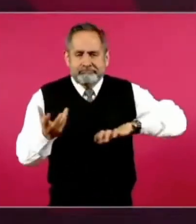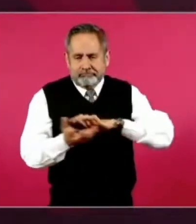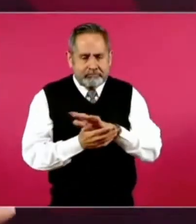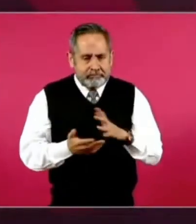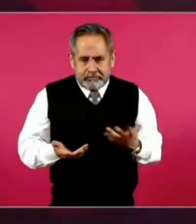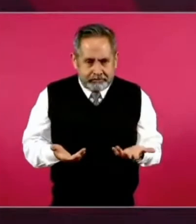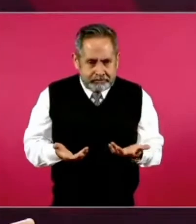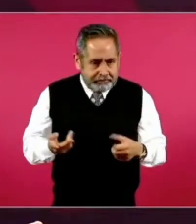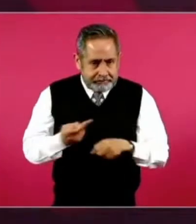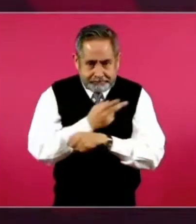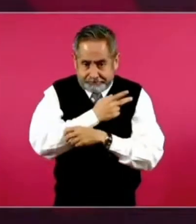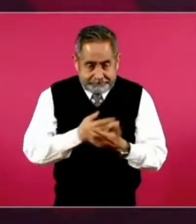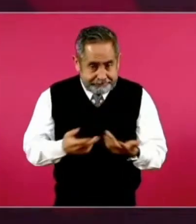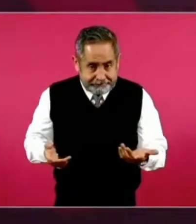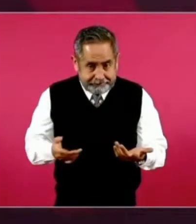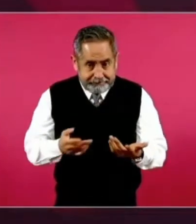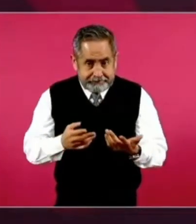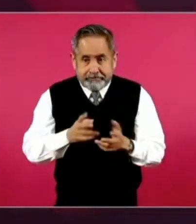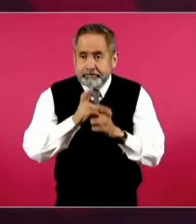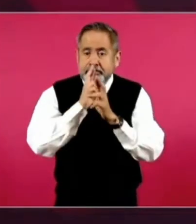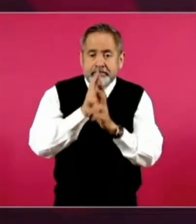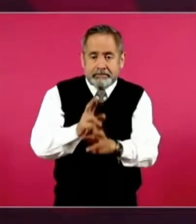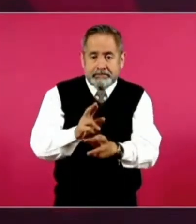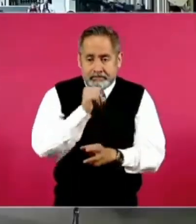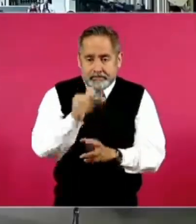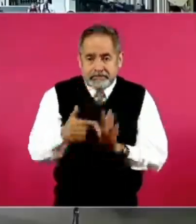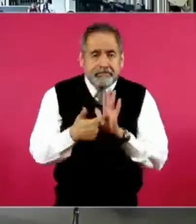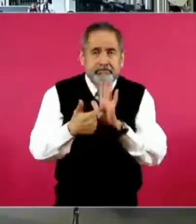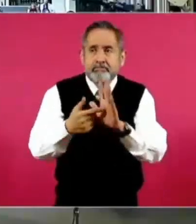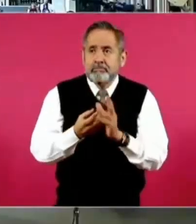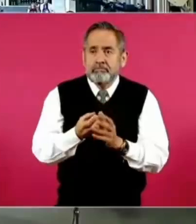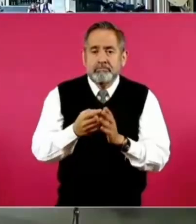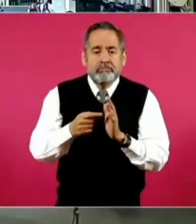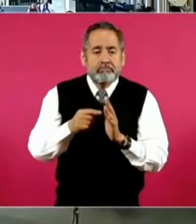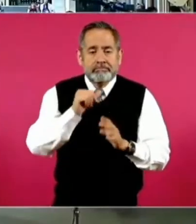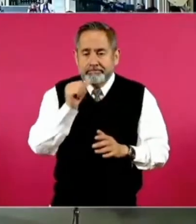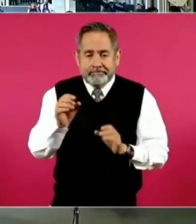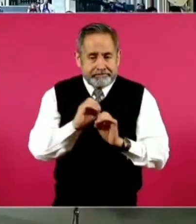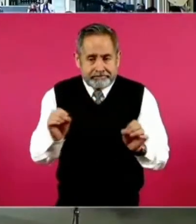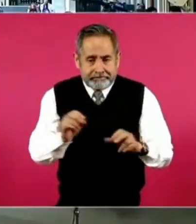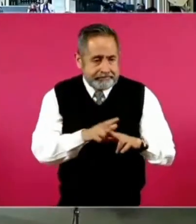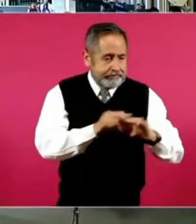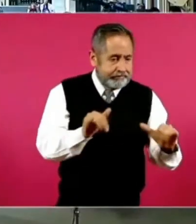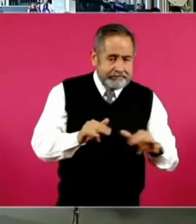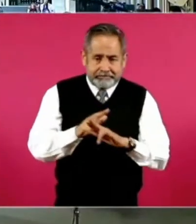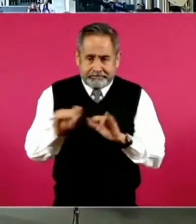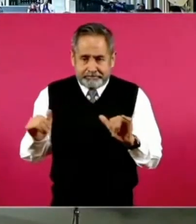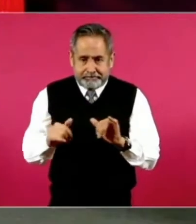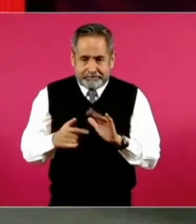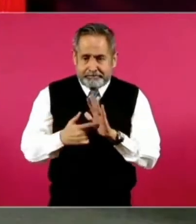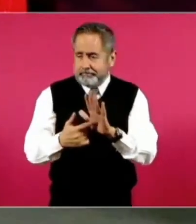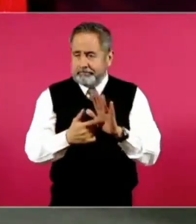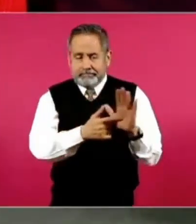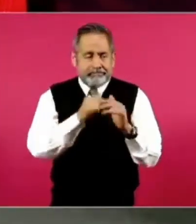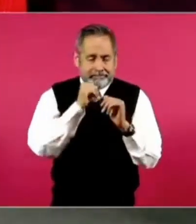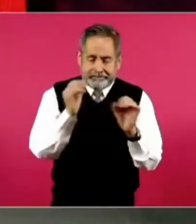se presentan resultados ni de un lado ni de otro.